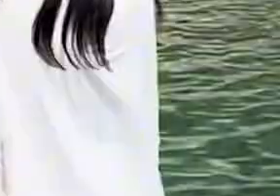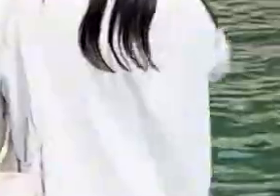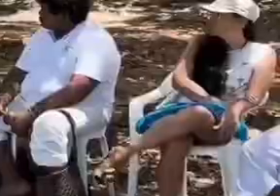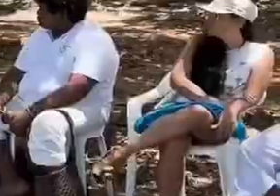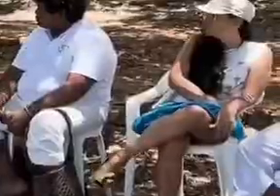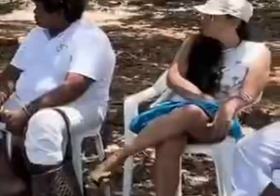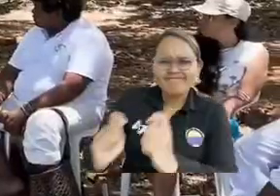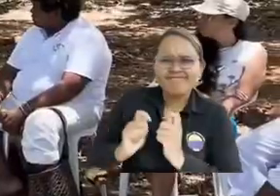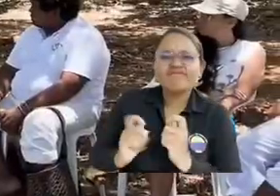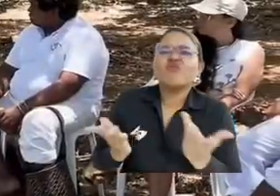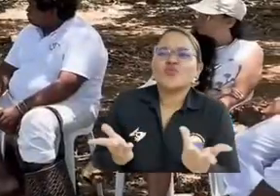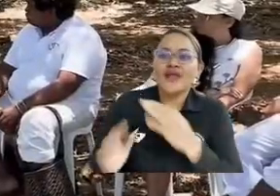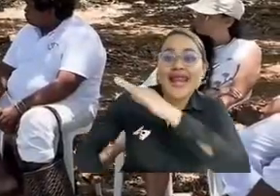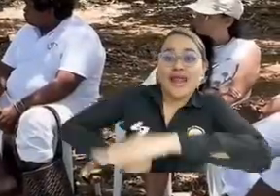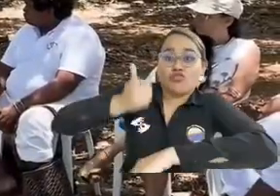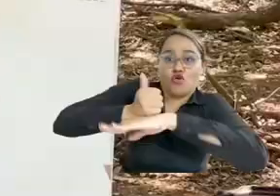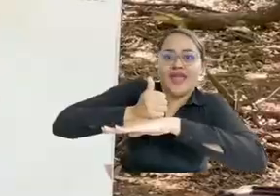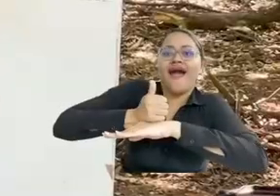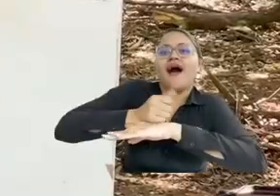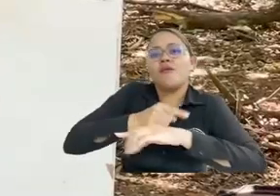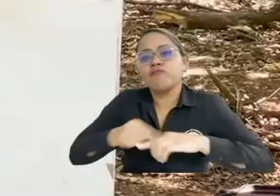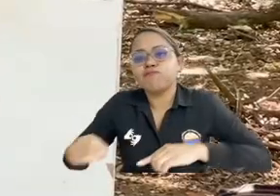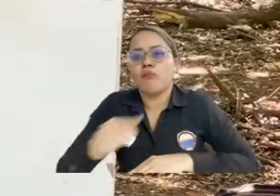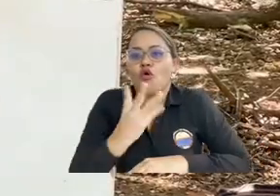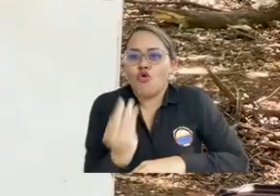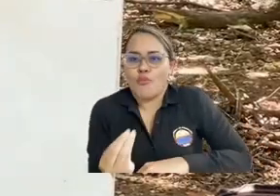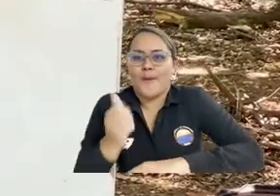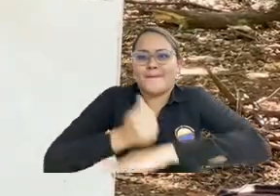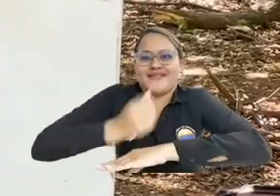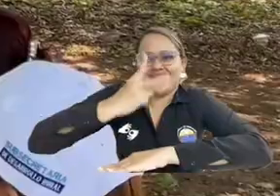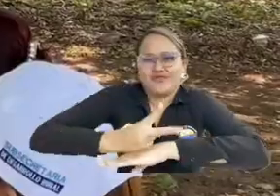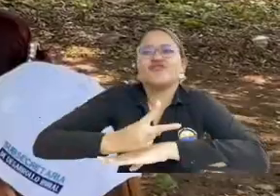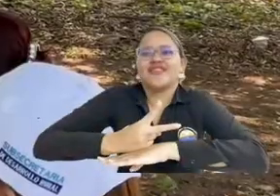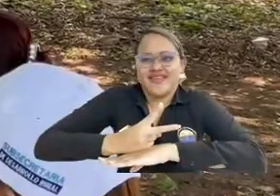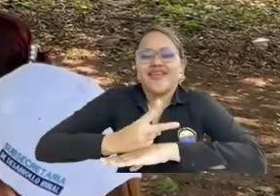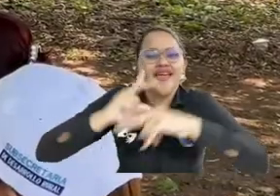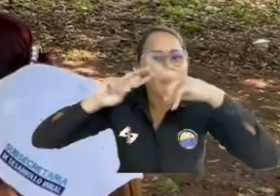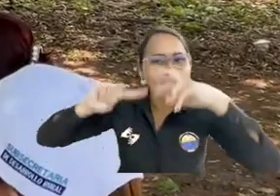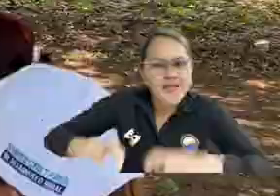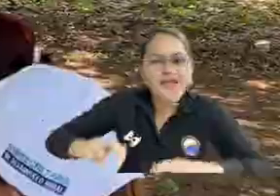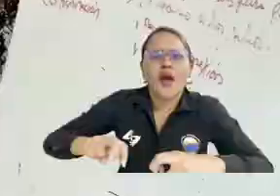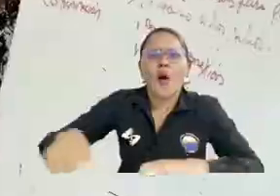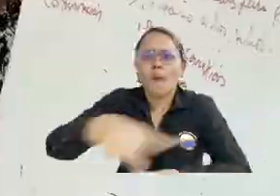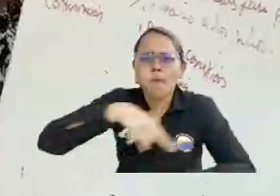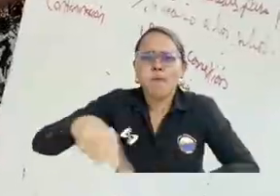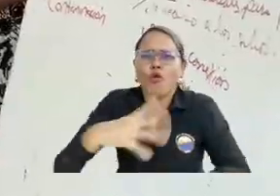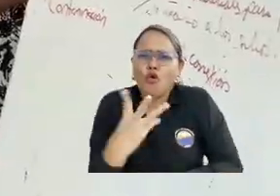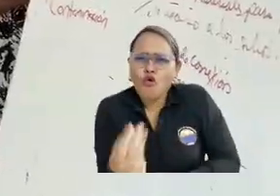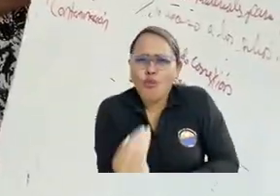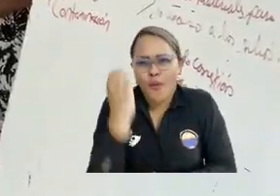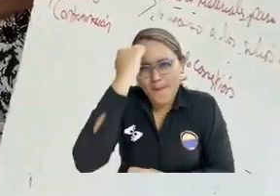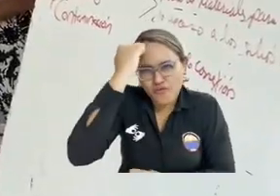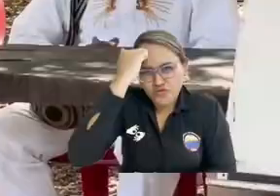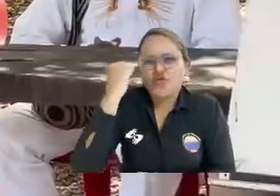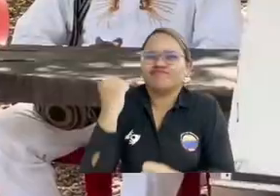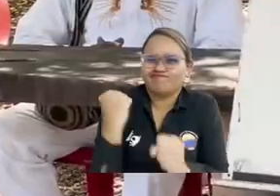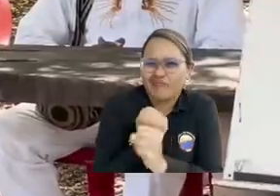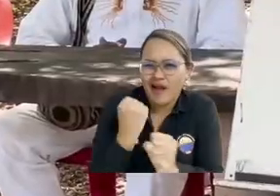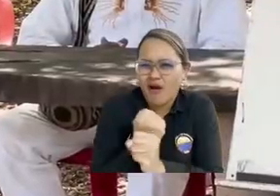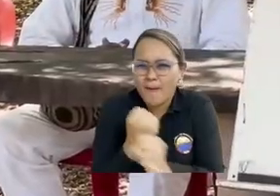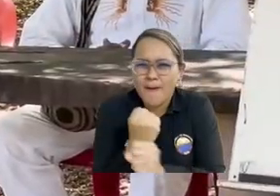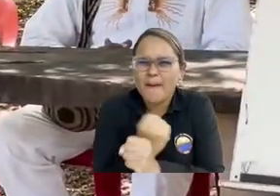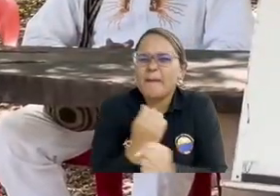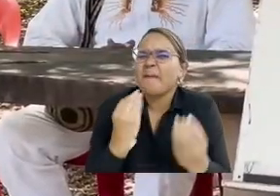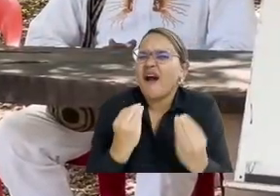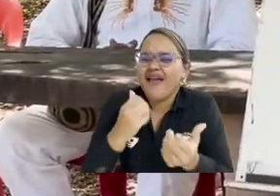Una instancia que generó la rectoría a través de la Vicerrectoría de Investigación, en la que estamos pues una serie de docentes que estamos pues aportando y trabajando